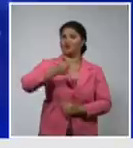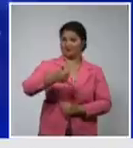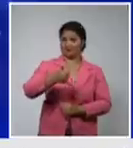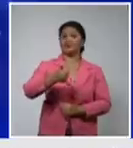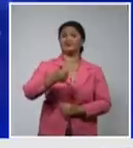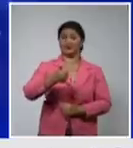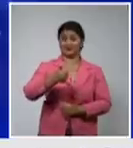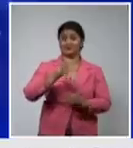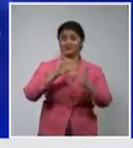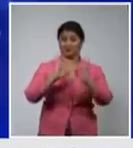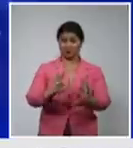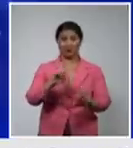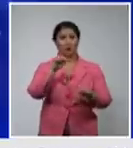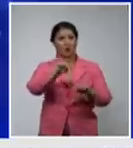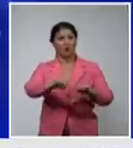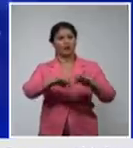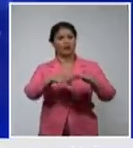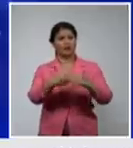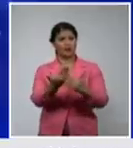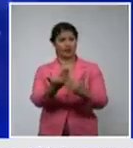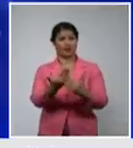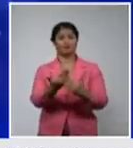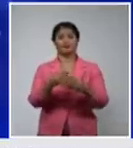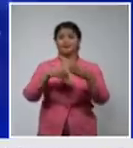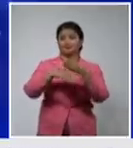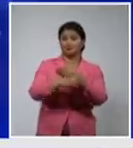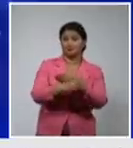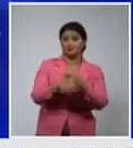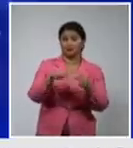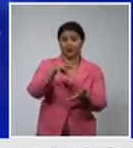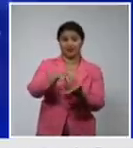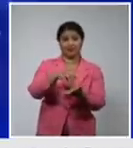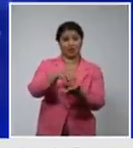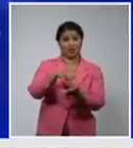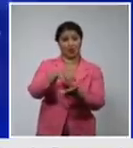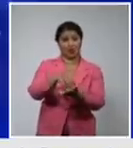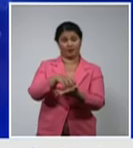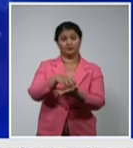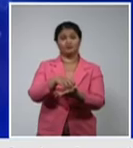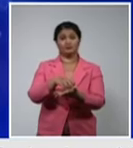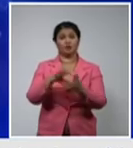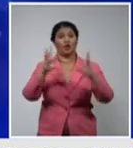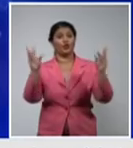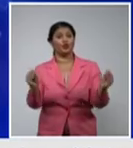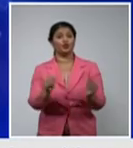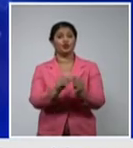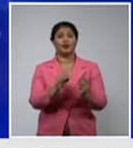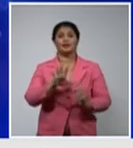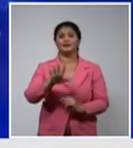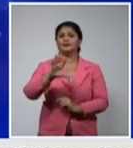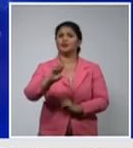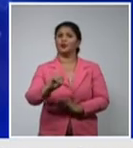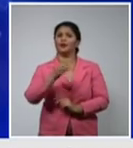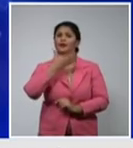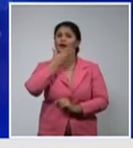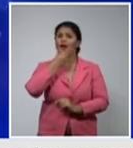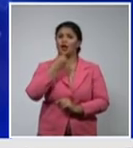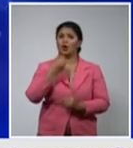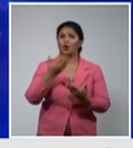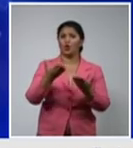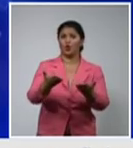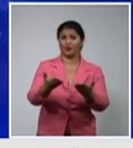en ese día, entraron 50 jóvenes al palacio, el